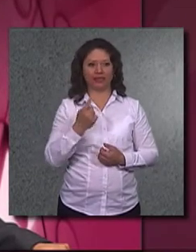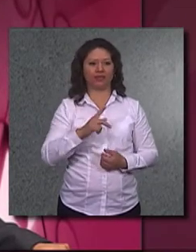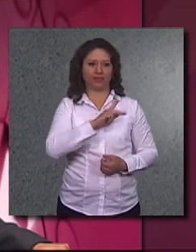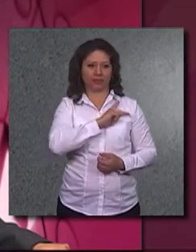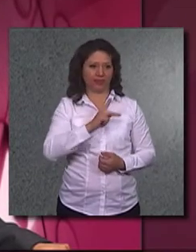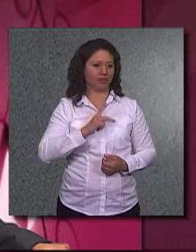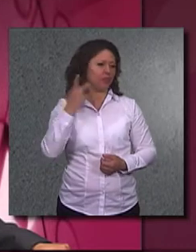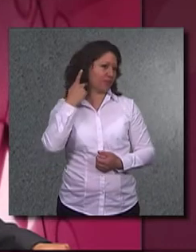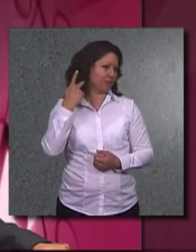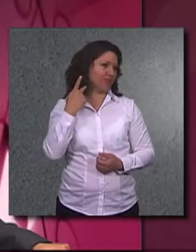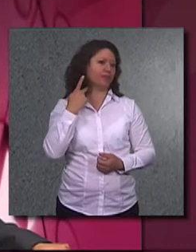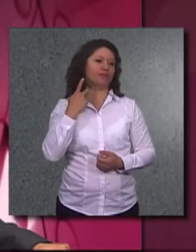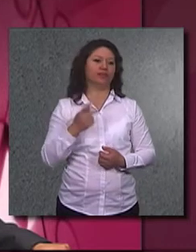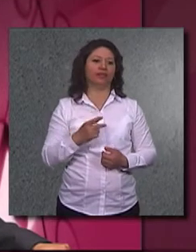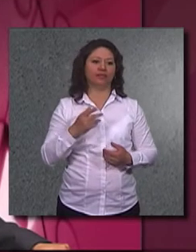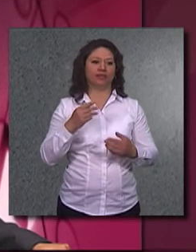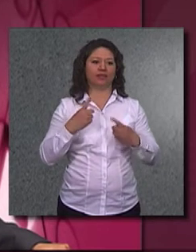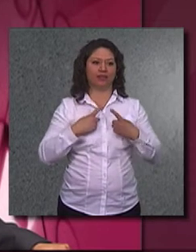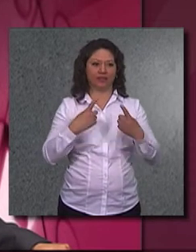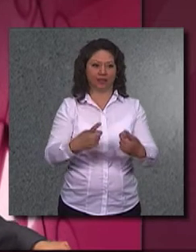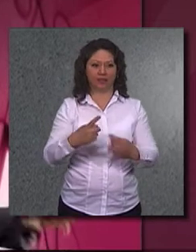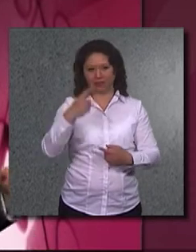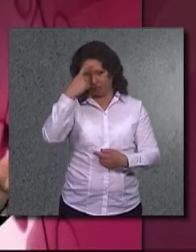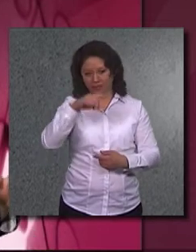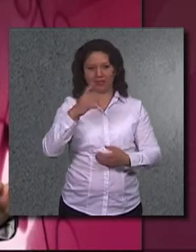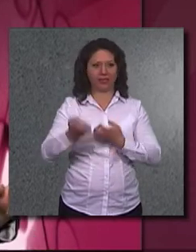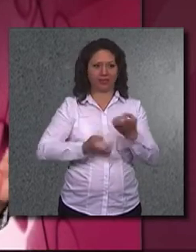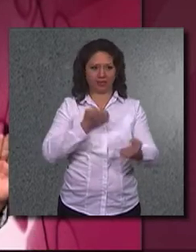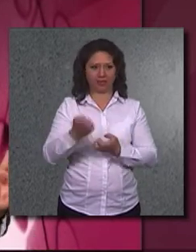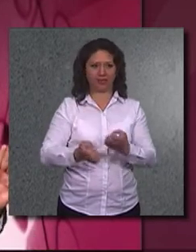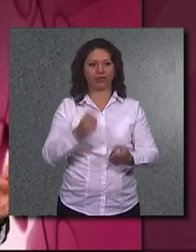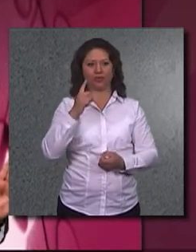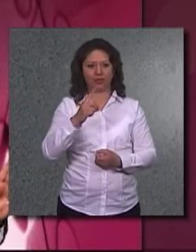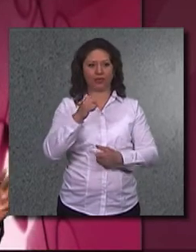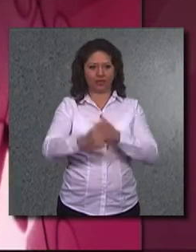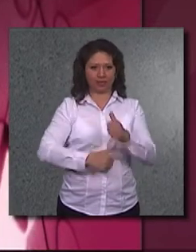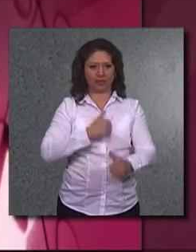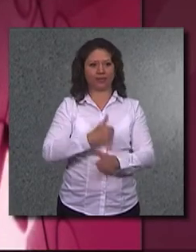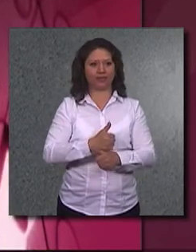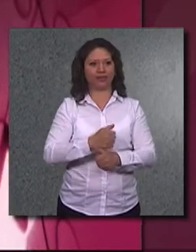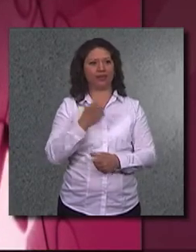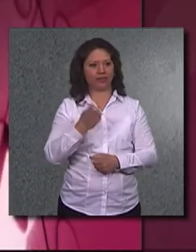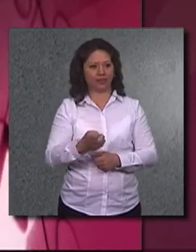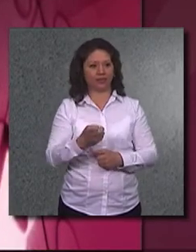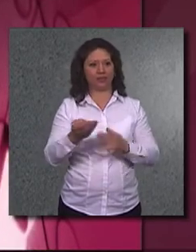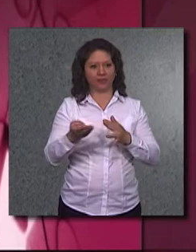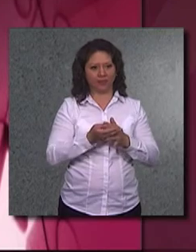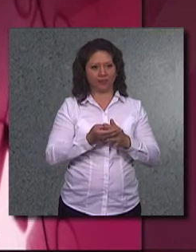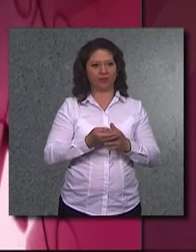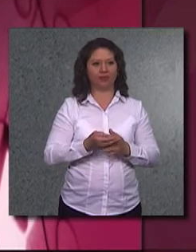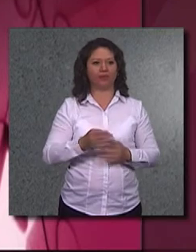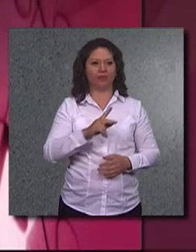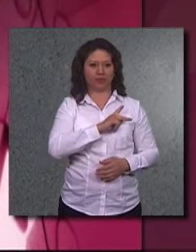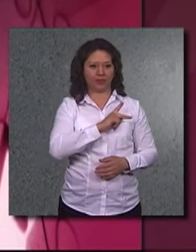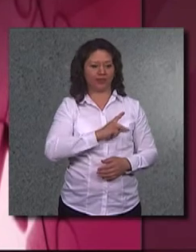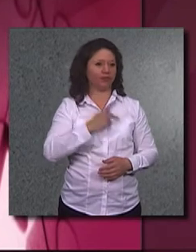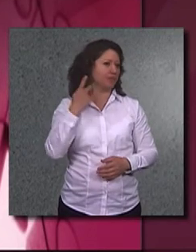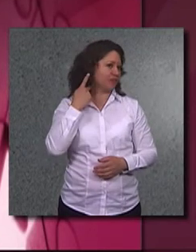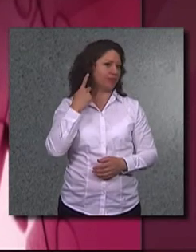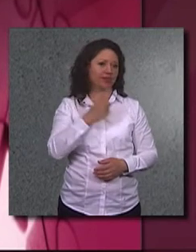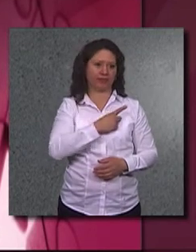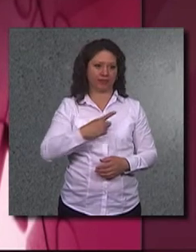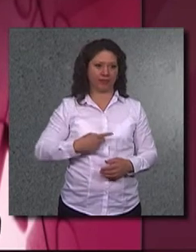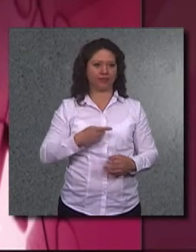que los partidos políticos entre para el ejercicio de un año en este caso los partidos políticos